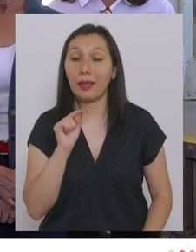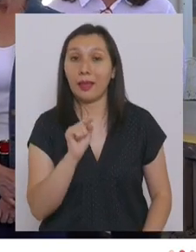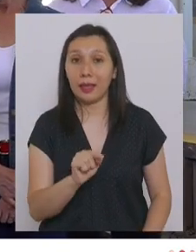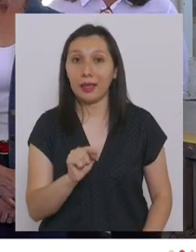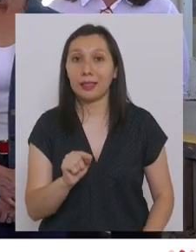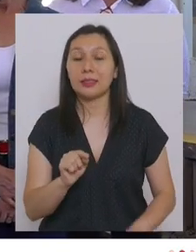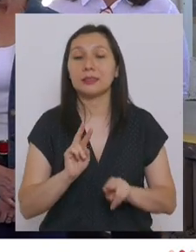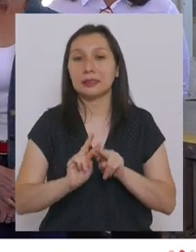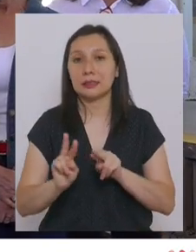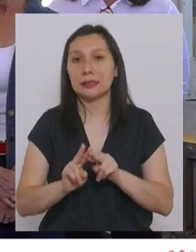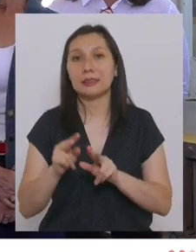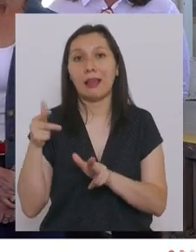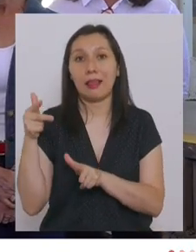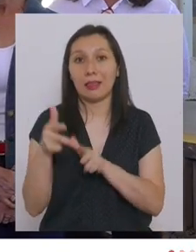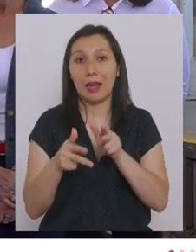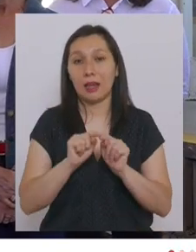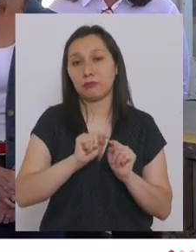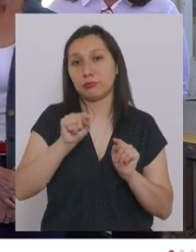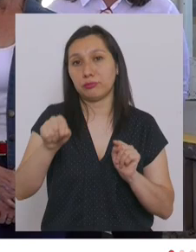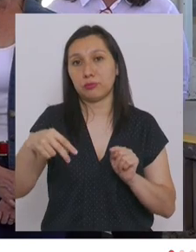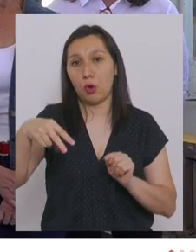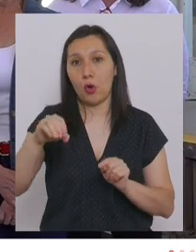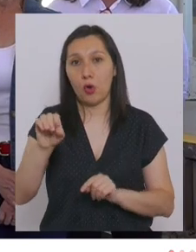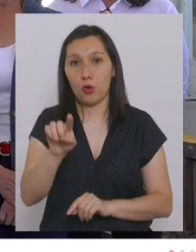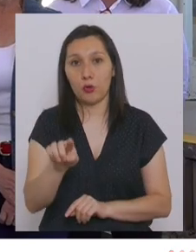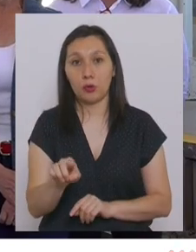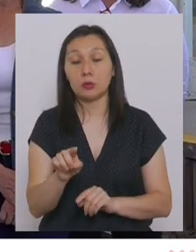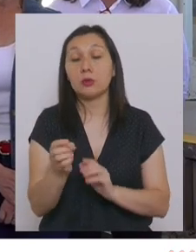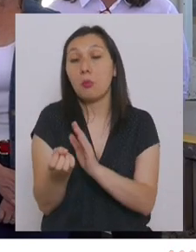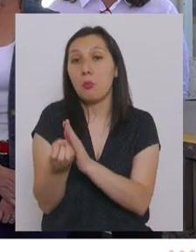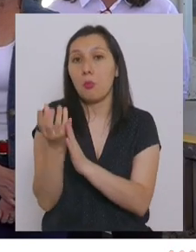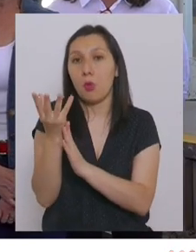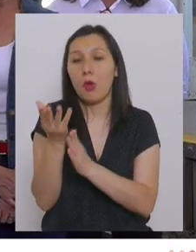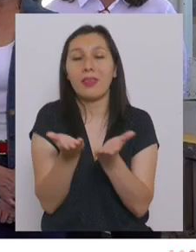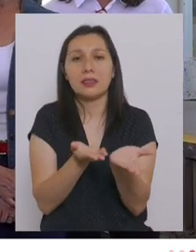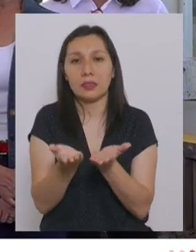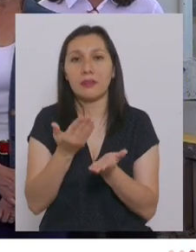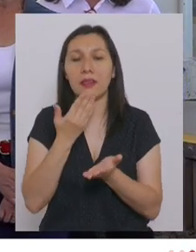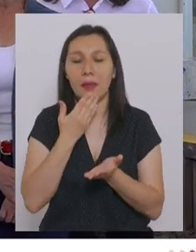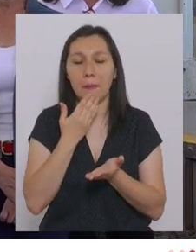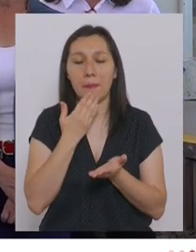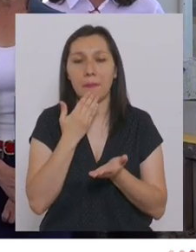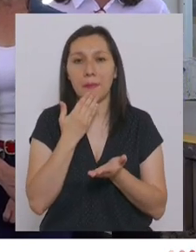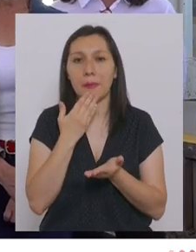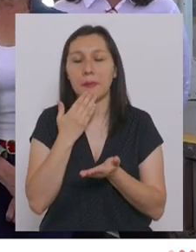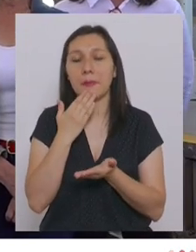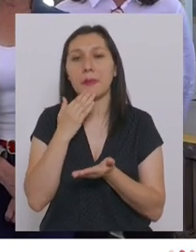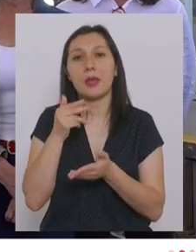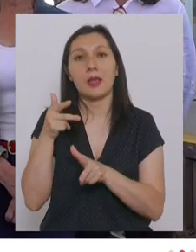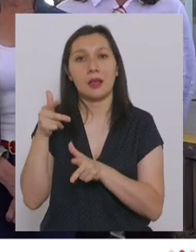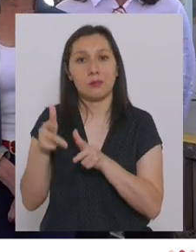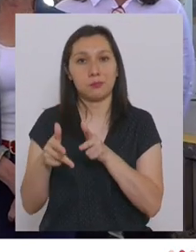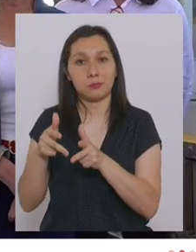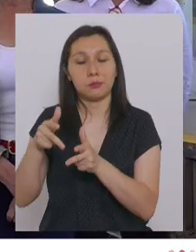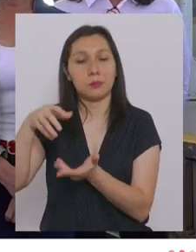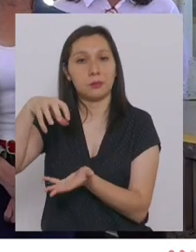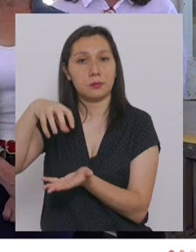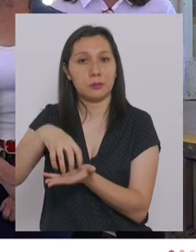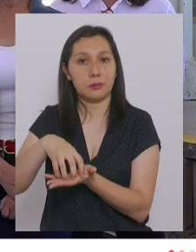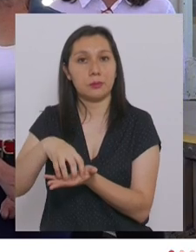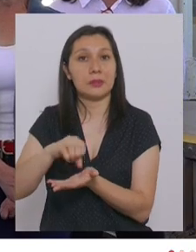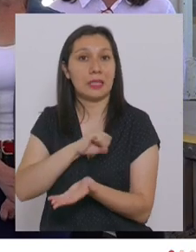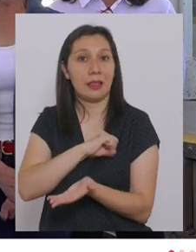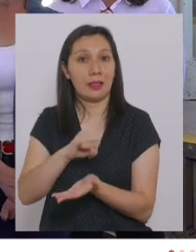que ha hecho el Tren ANOS. Pero además de eso estamos modernizando los servicios que van desde la estación